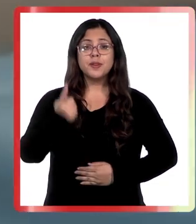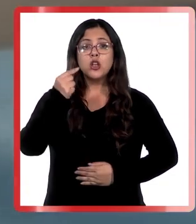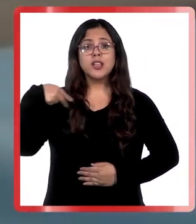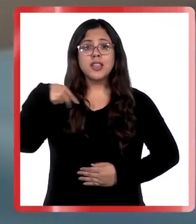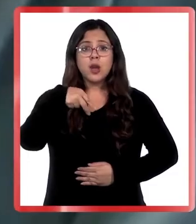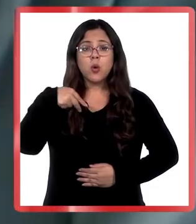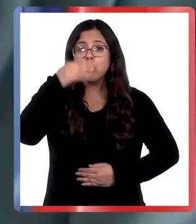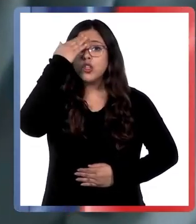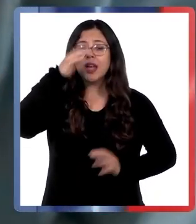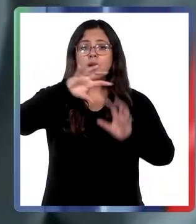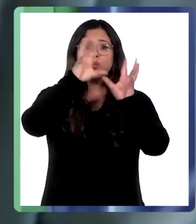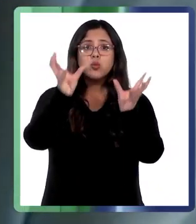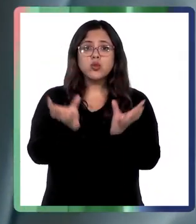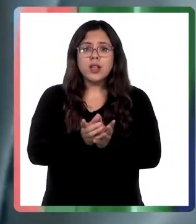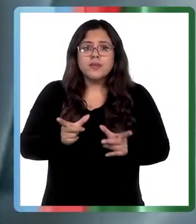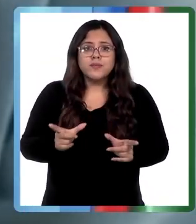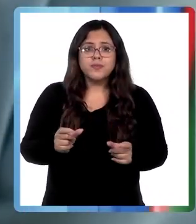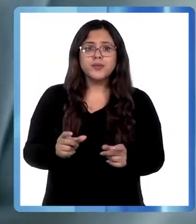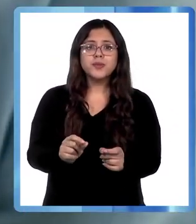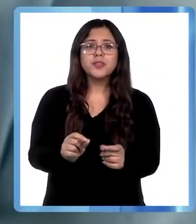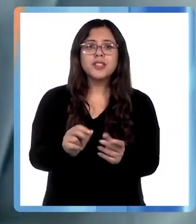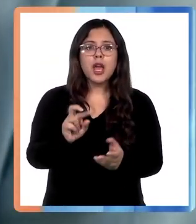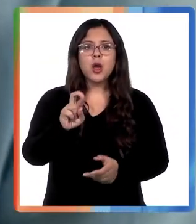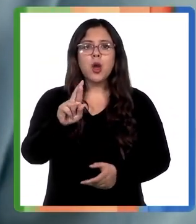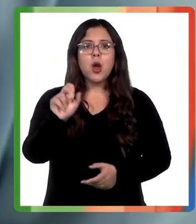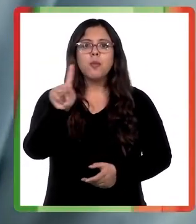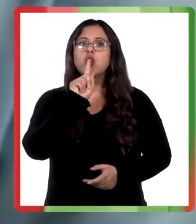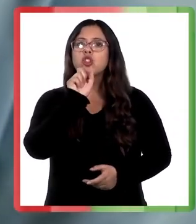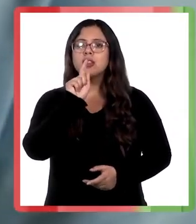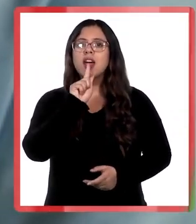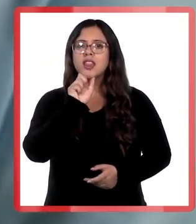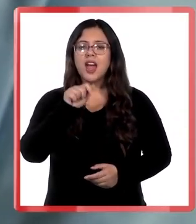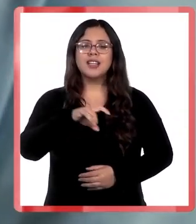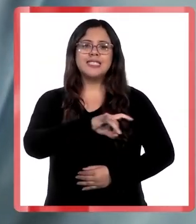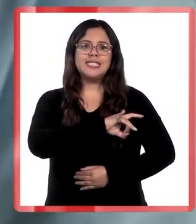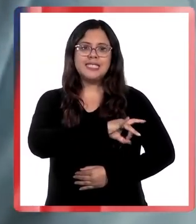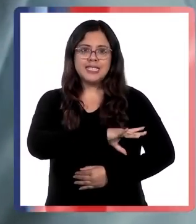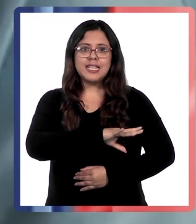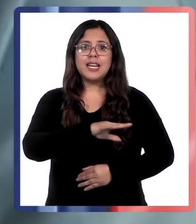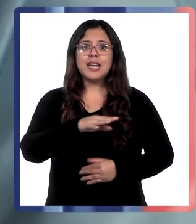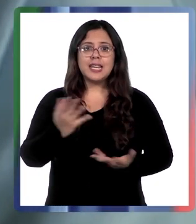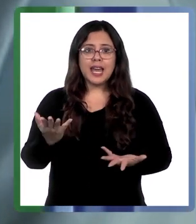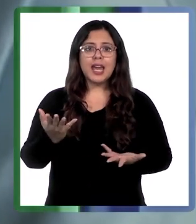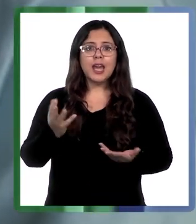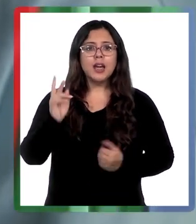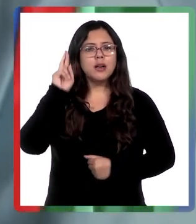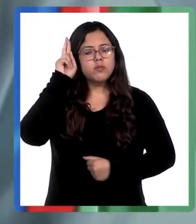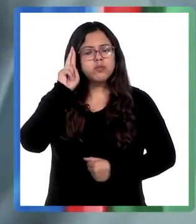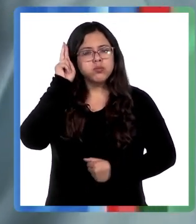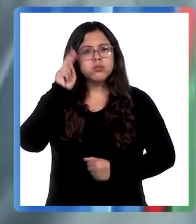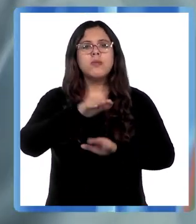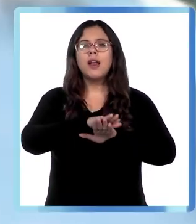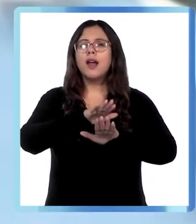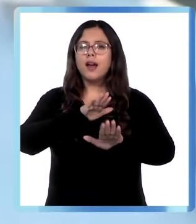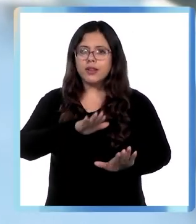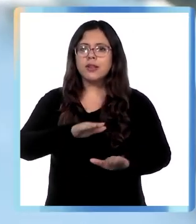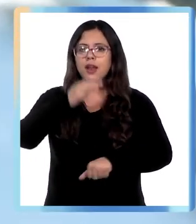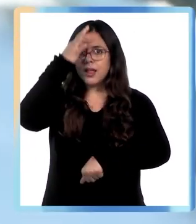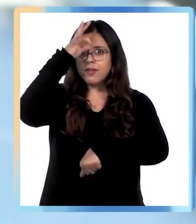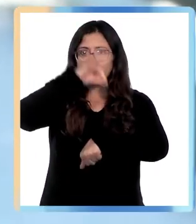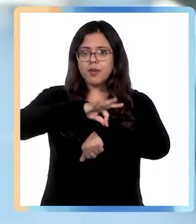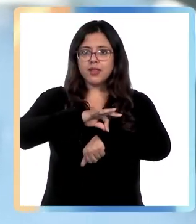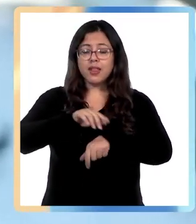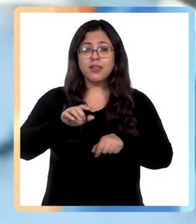El 11 de junio fue el Día Mundial del Cáncer de Próstata en Chile, una fecha que se conmemora para la prevención de esta